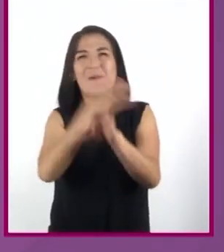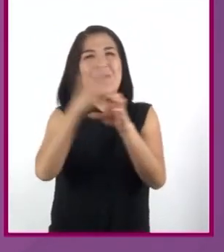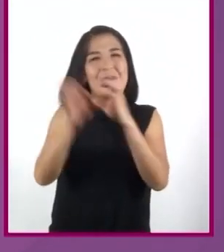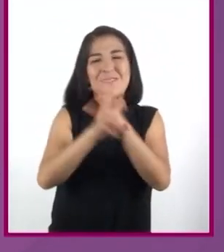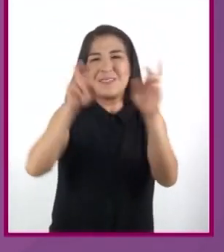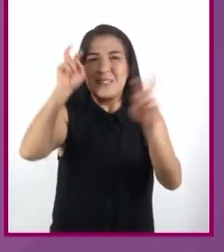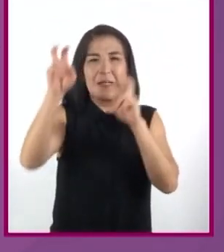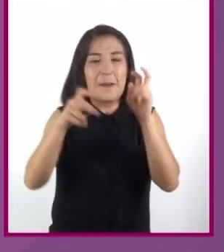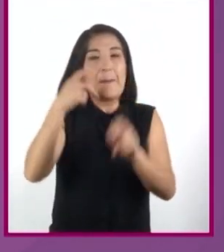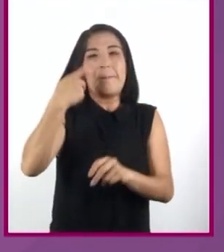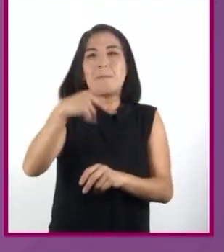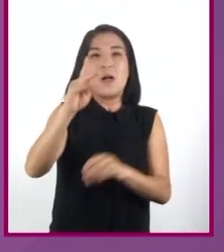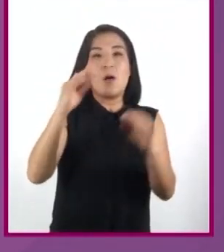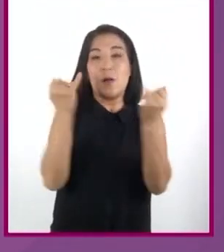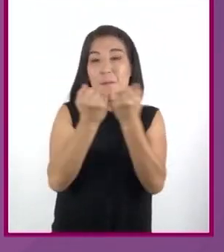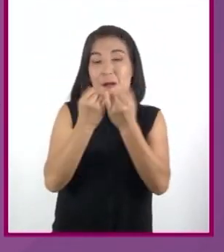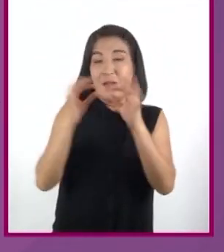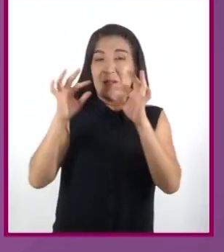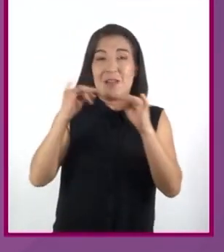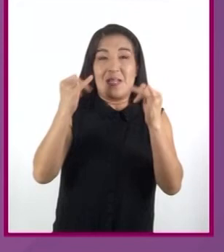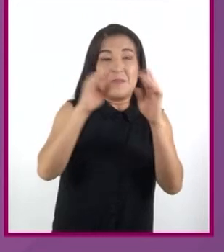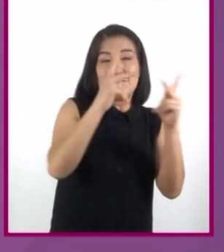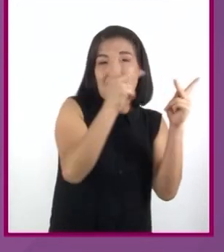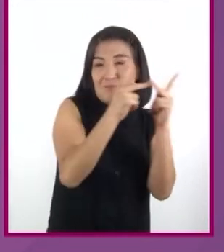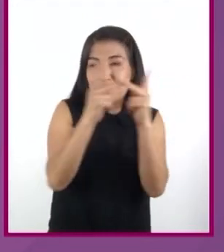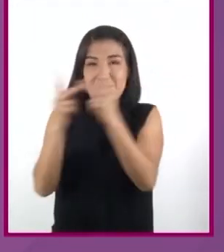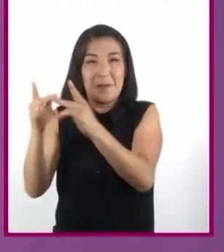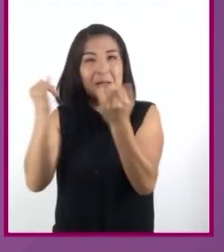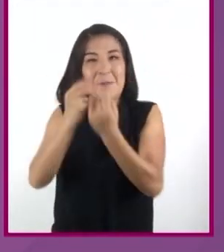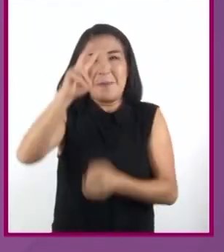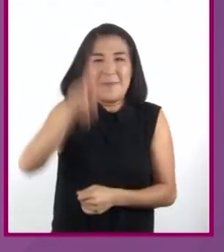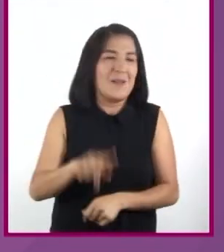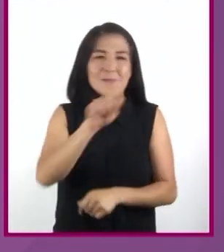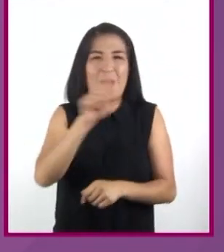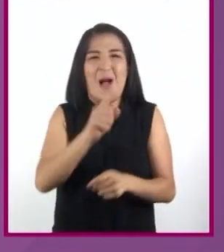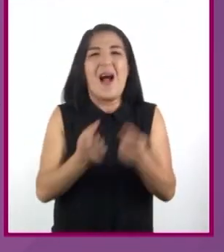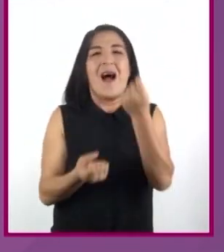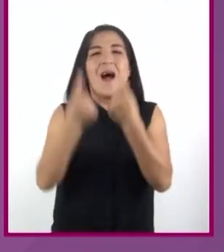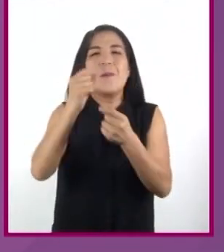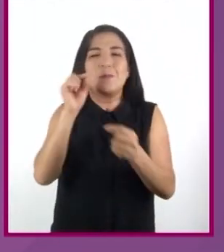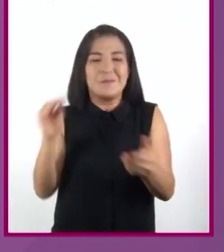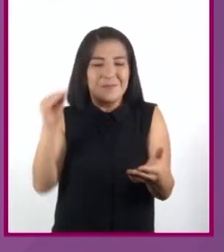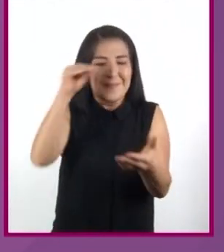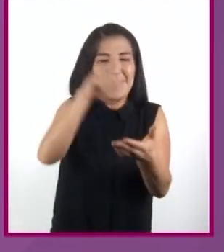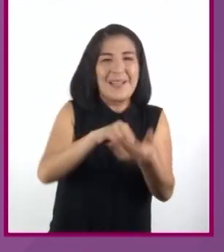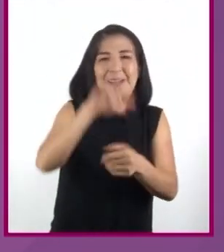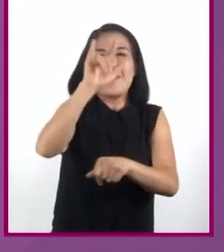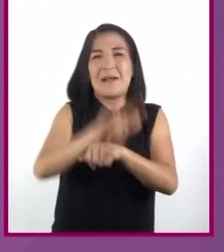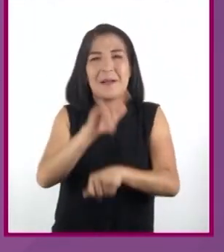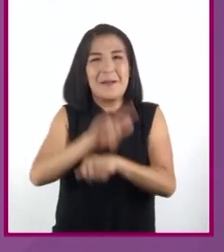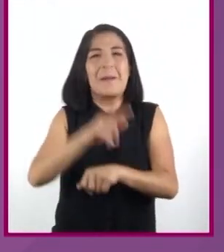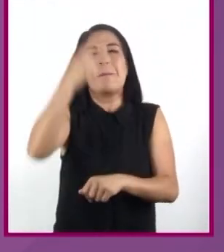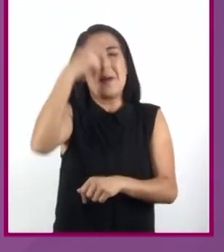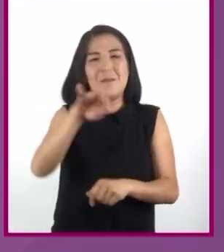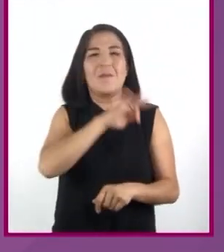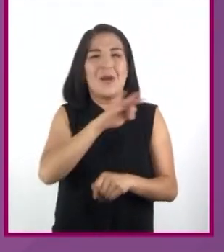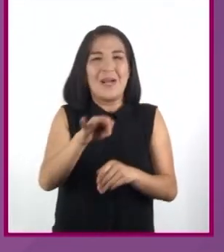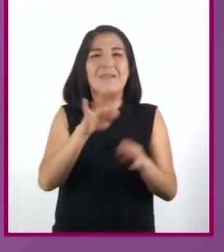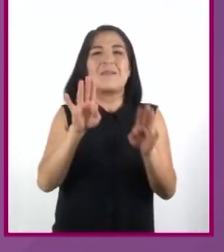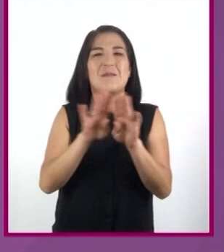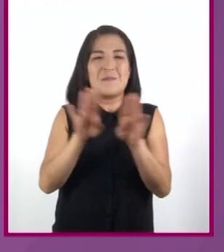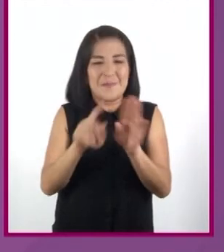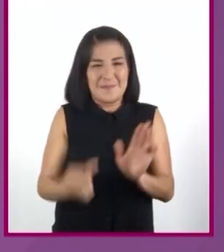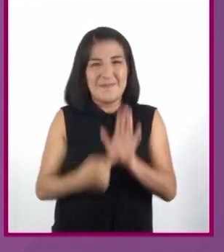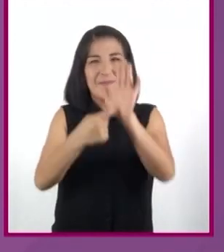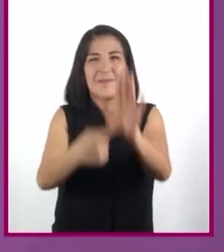decir, que no obedecen las reglas de la realidad, por lo que lo sobrenatural simplemente transgrede y se manifiesta